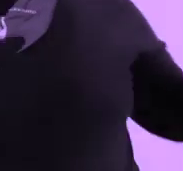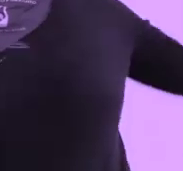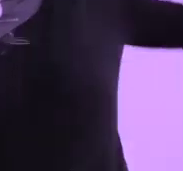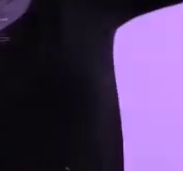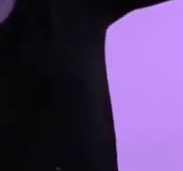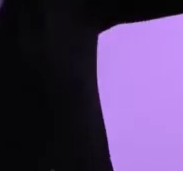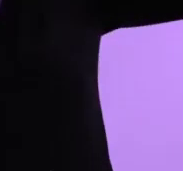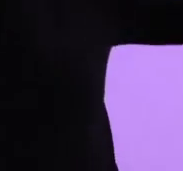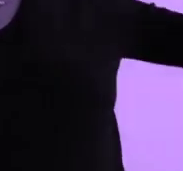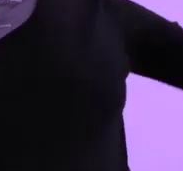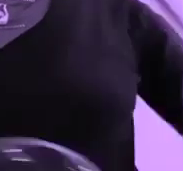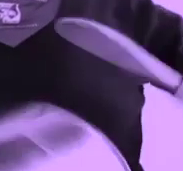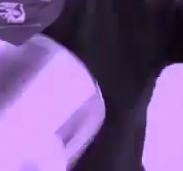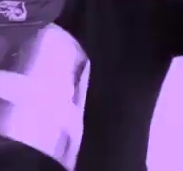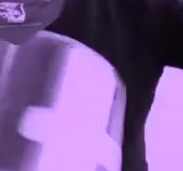anticonceptivos.